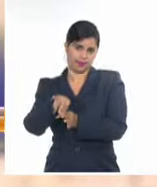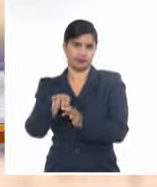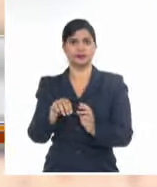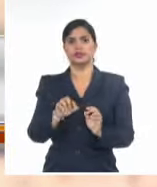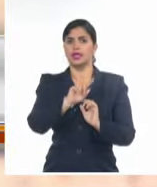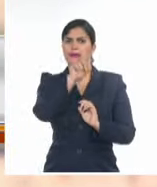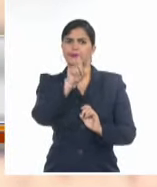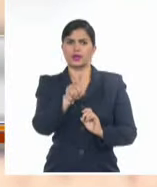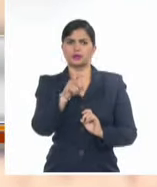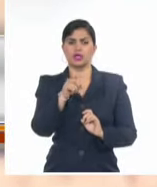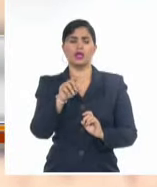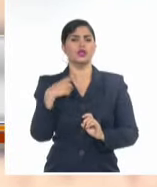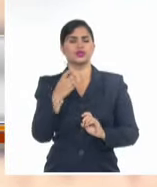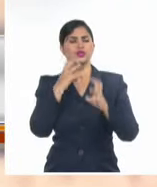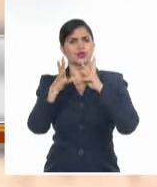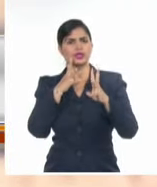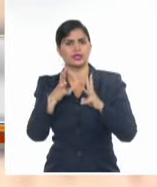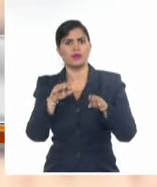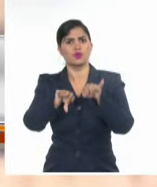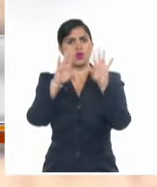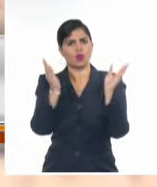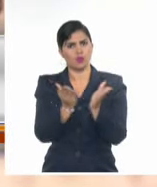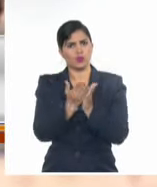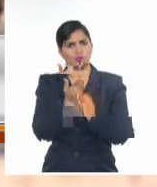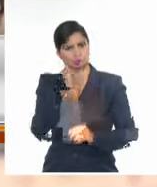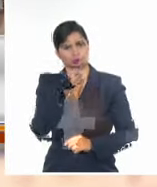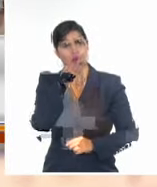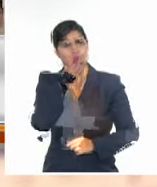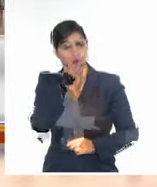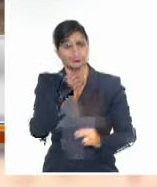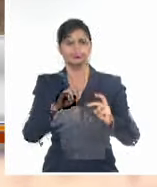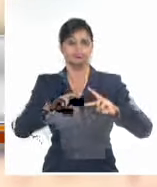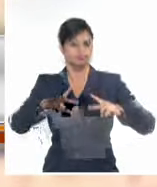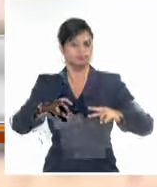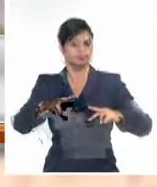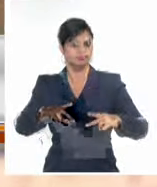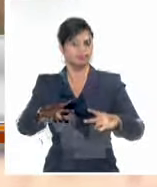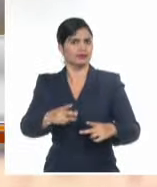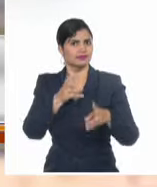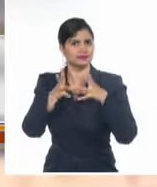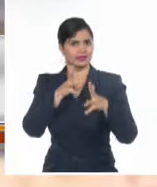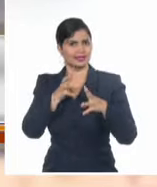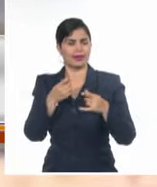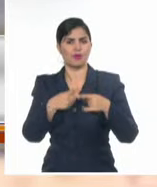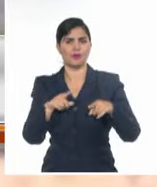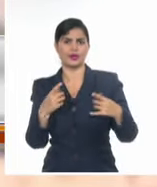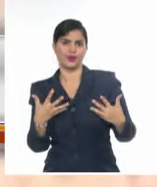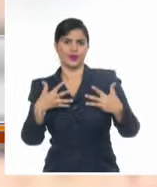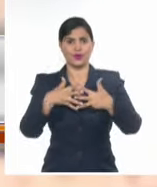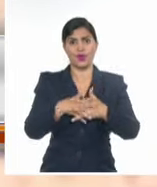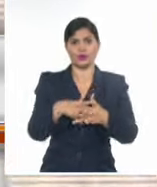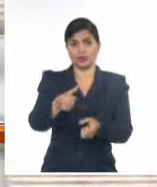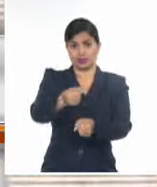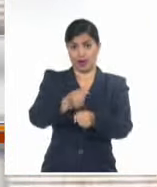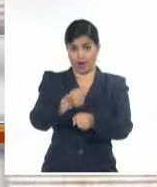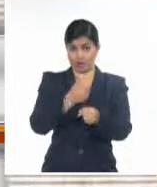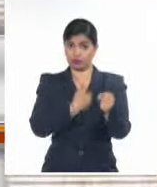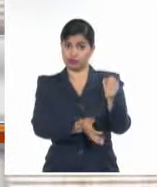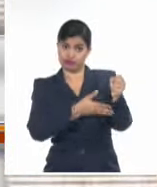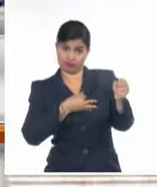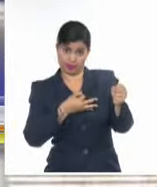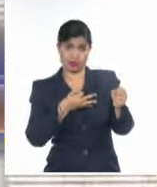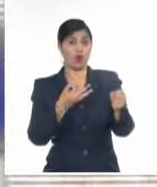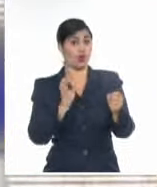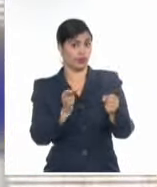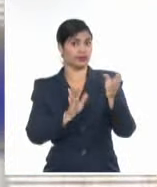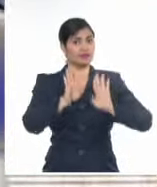posible? Nosotros hemos experimentado que otra Bolivia es posible, pero unidos, organizados, para defendiendo nuestros recursos naturales.